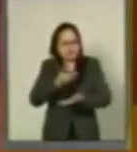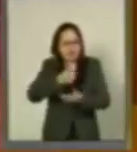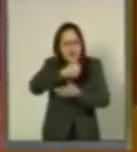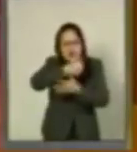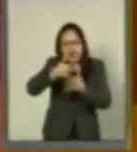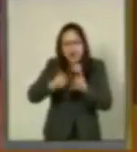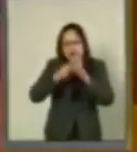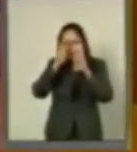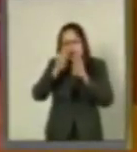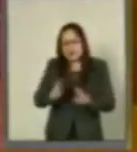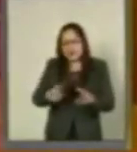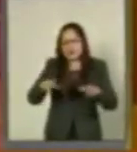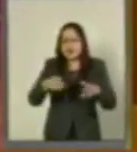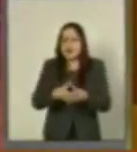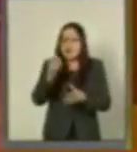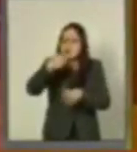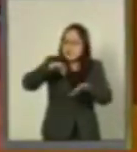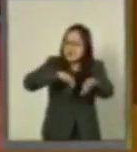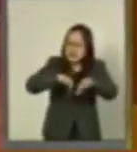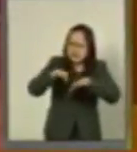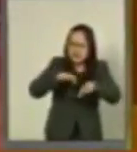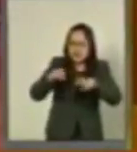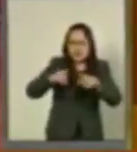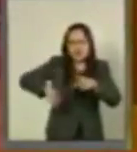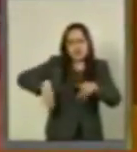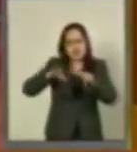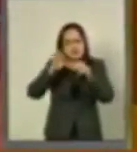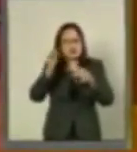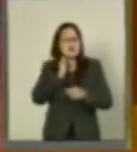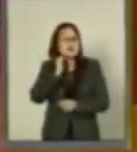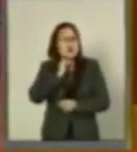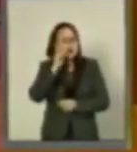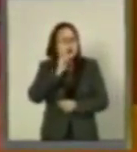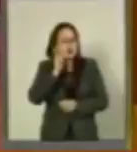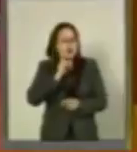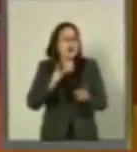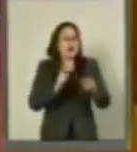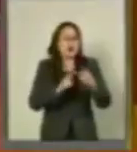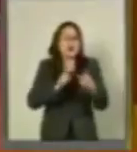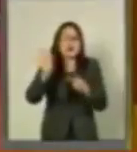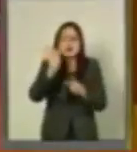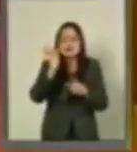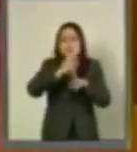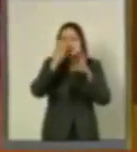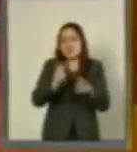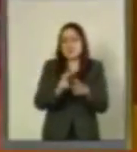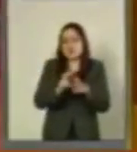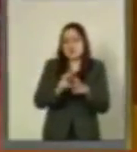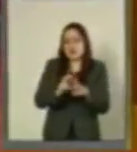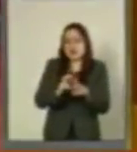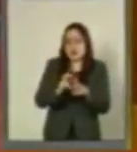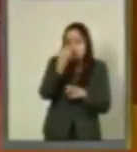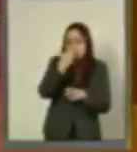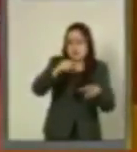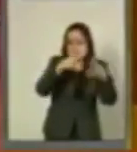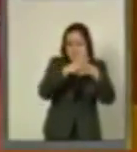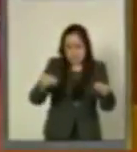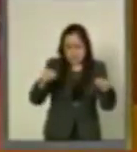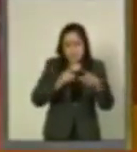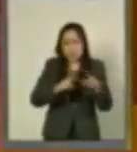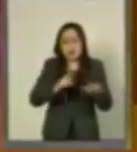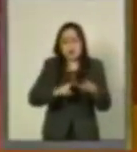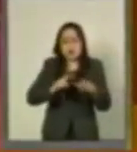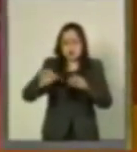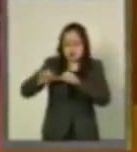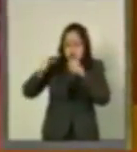temas se trata, se lo decía la senadora, sea el tema de desaparecidos, muchos